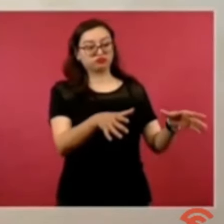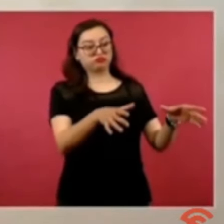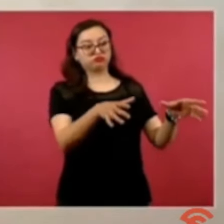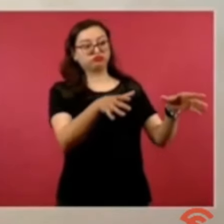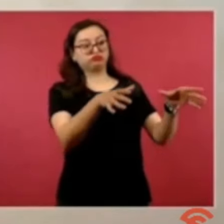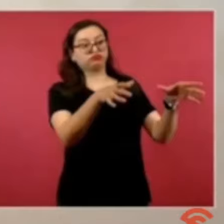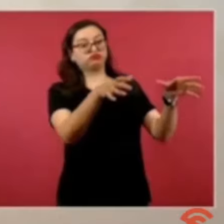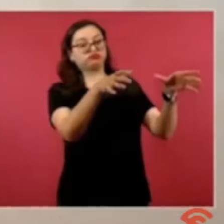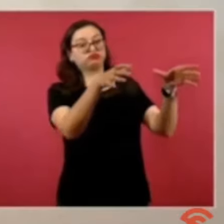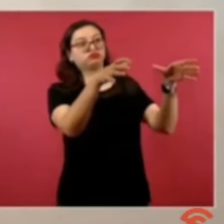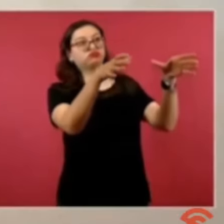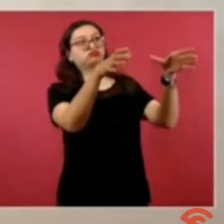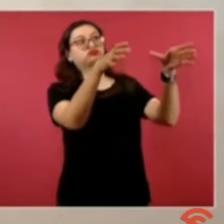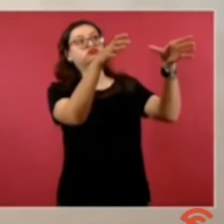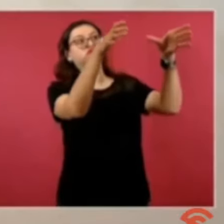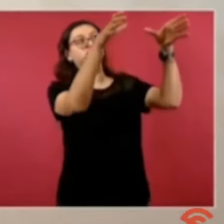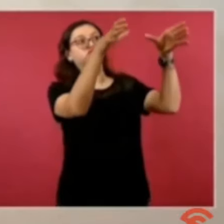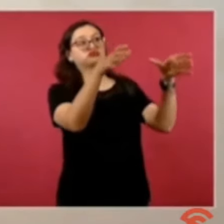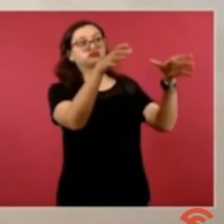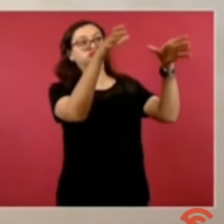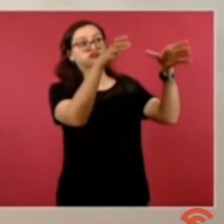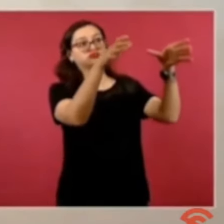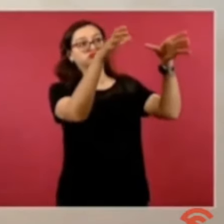el de la clase política